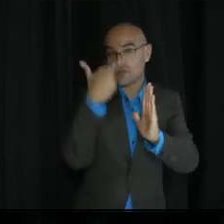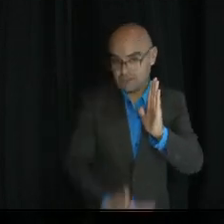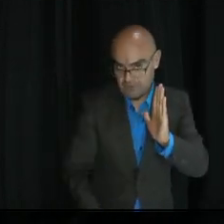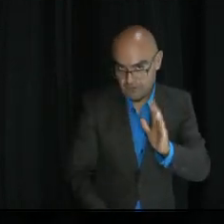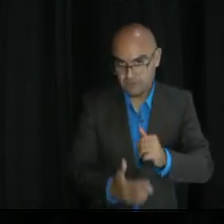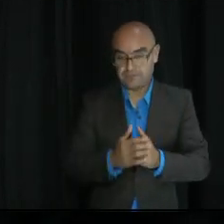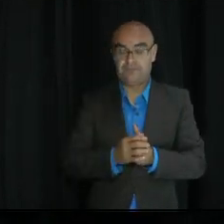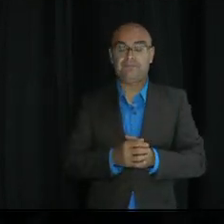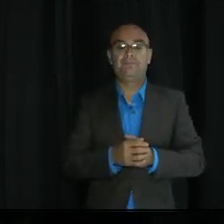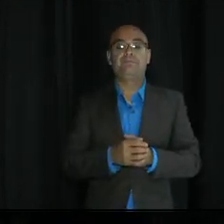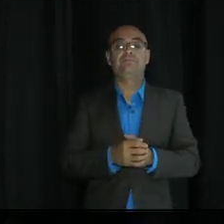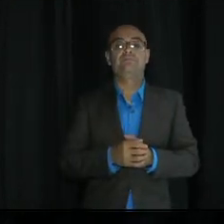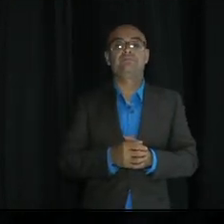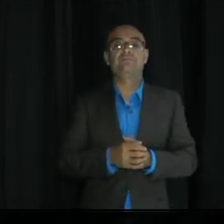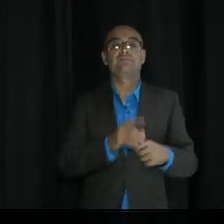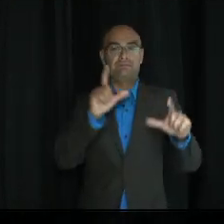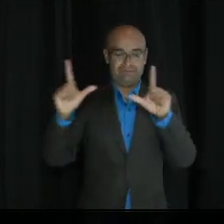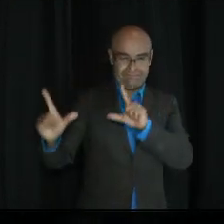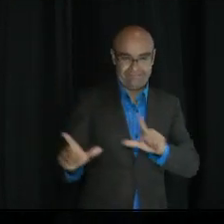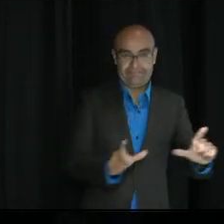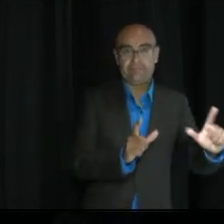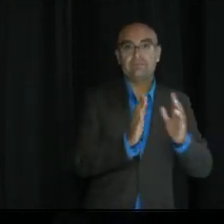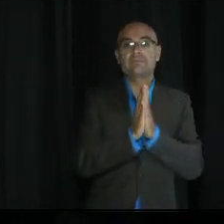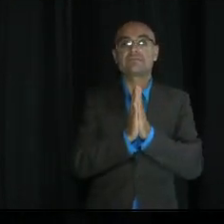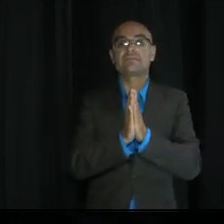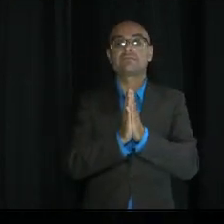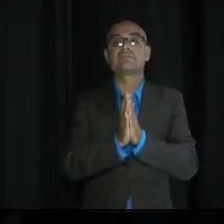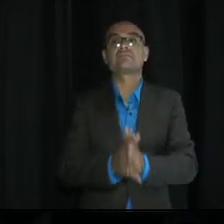principio. Siguiente diapositiva, de favor.